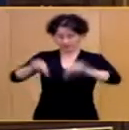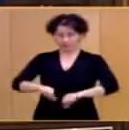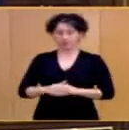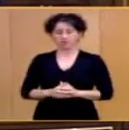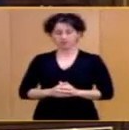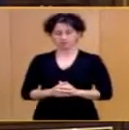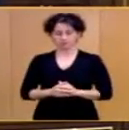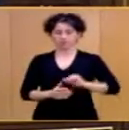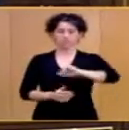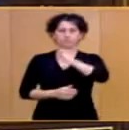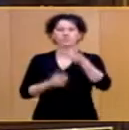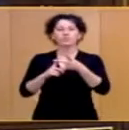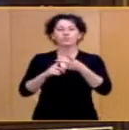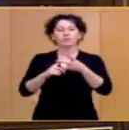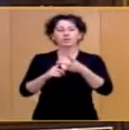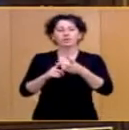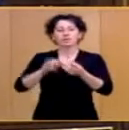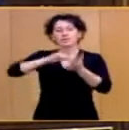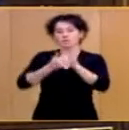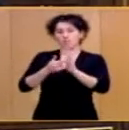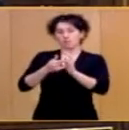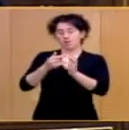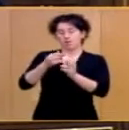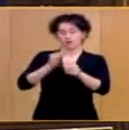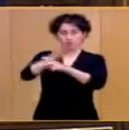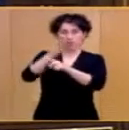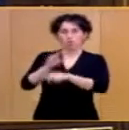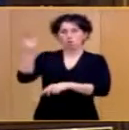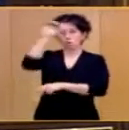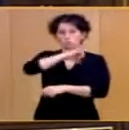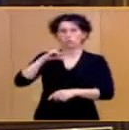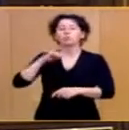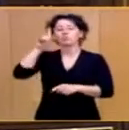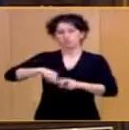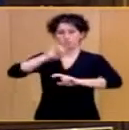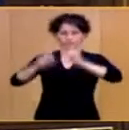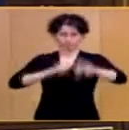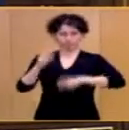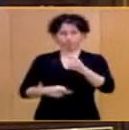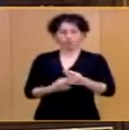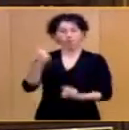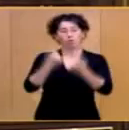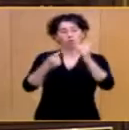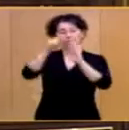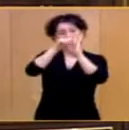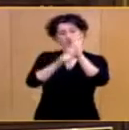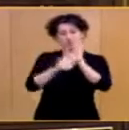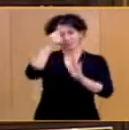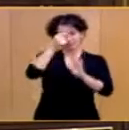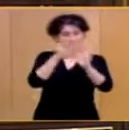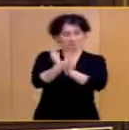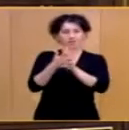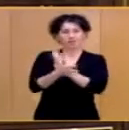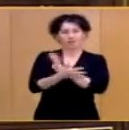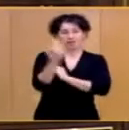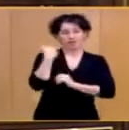en profundidad del sistema de financiación autonómica. Muchas de las medidas por usted anunciadas afectan a ámbitos en los que